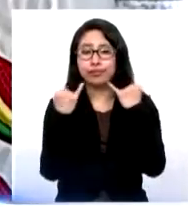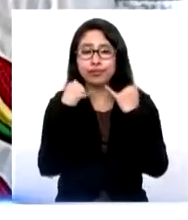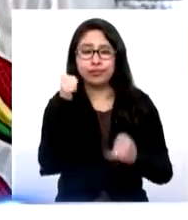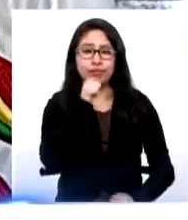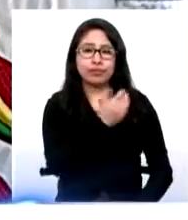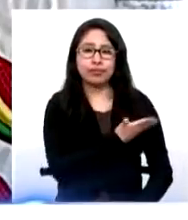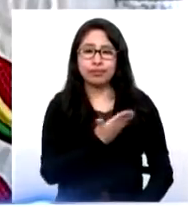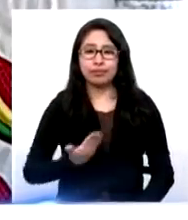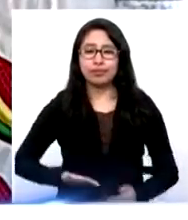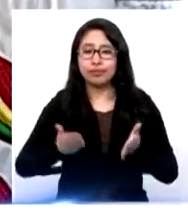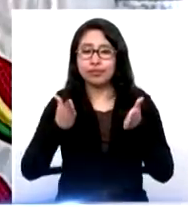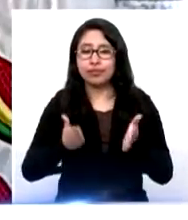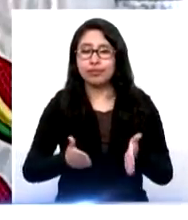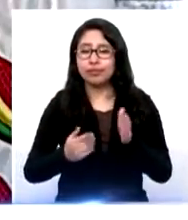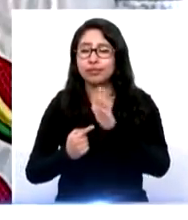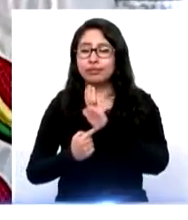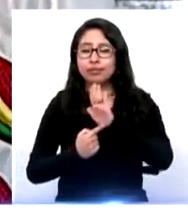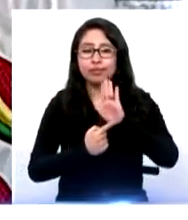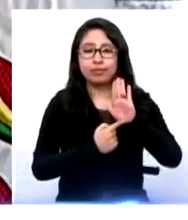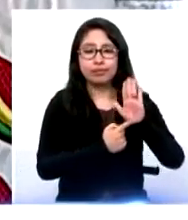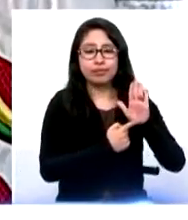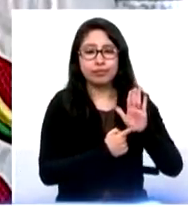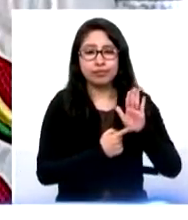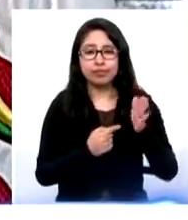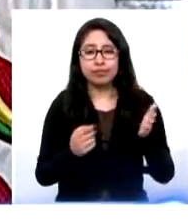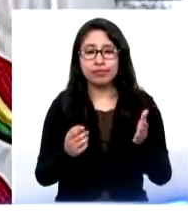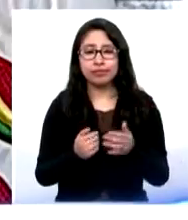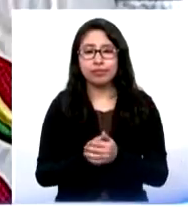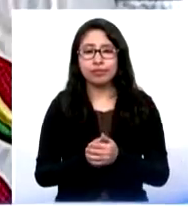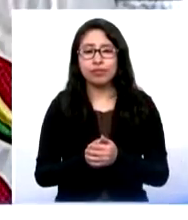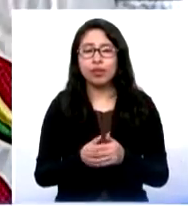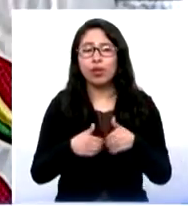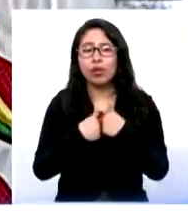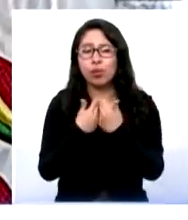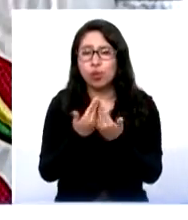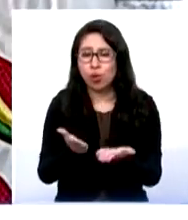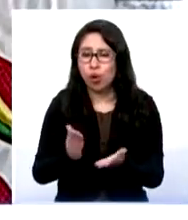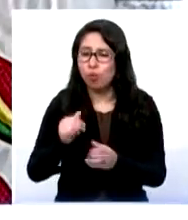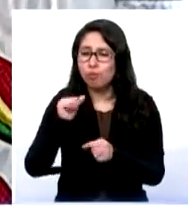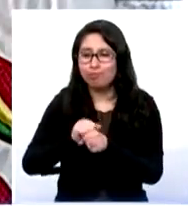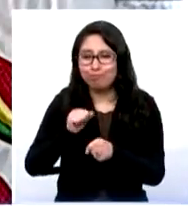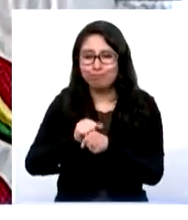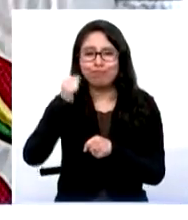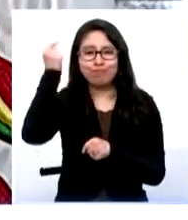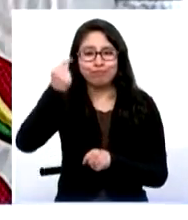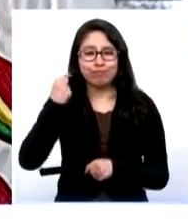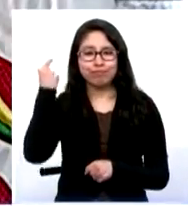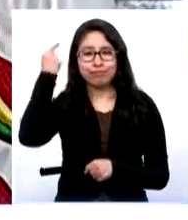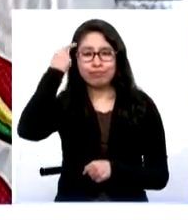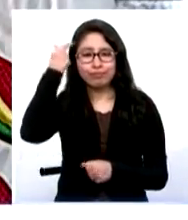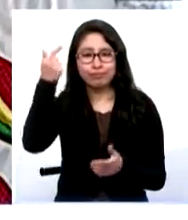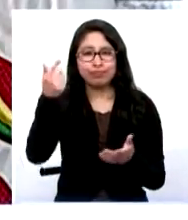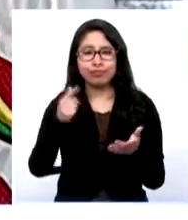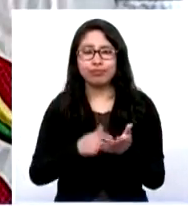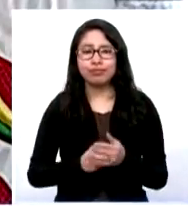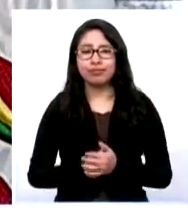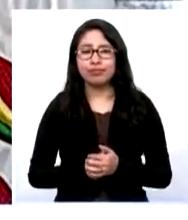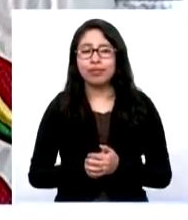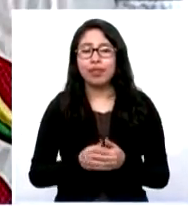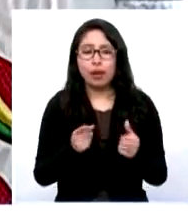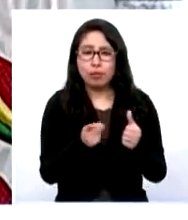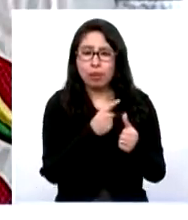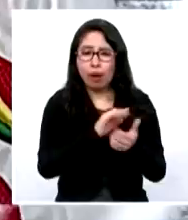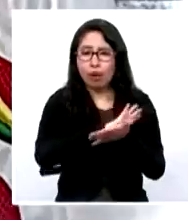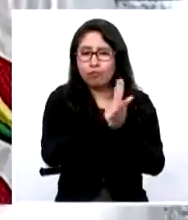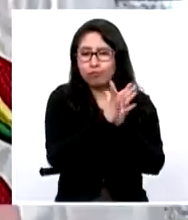boliviana reflejará los pilares sobre los que se ha desarrollado esta gestión, desde la misión cumplida de pacificación